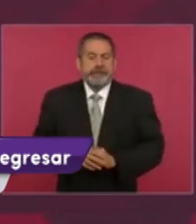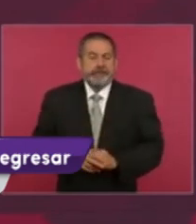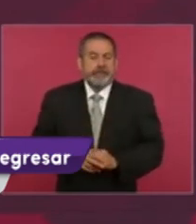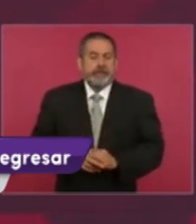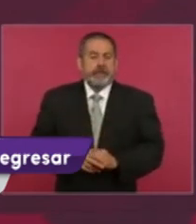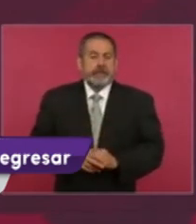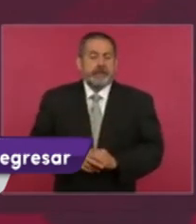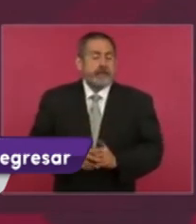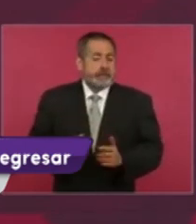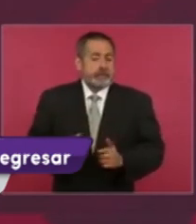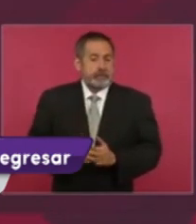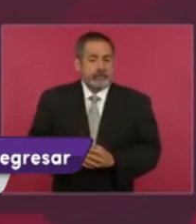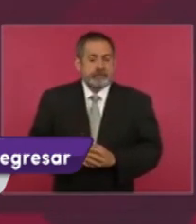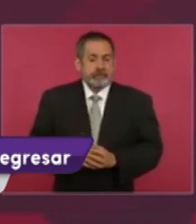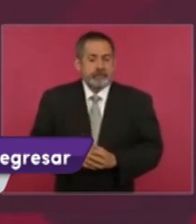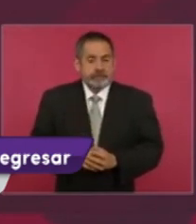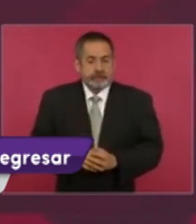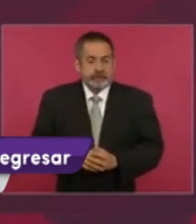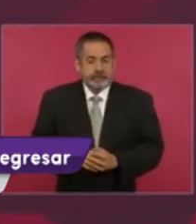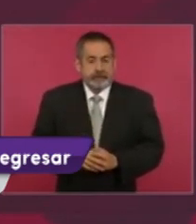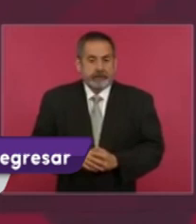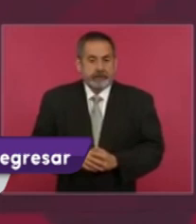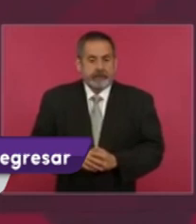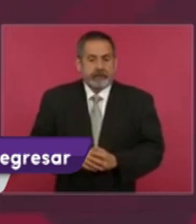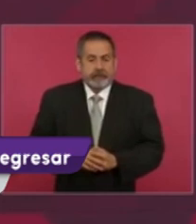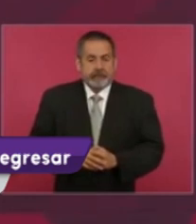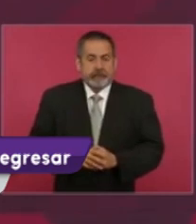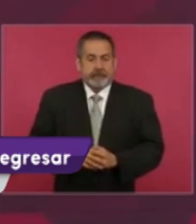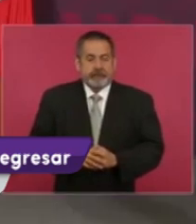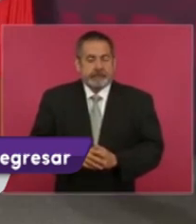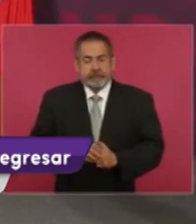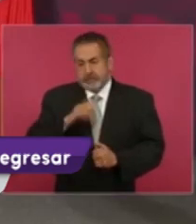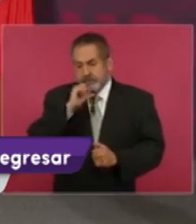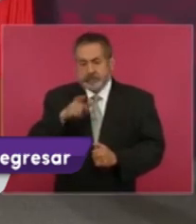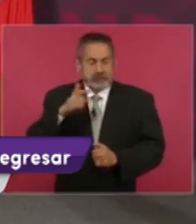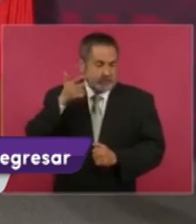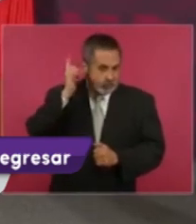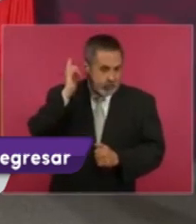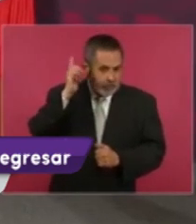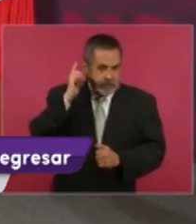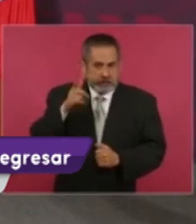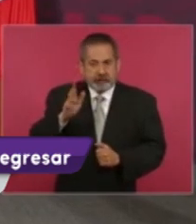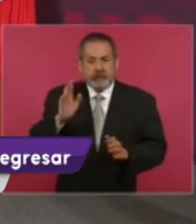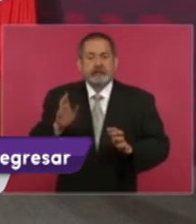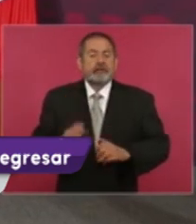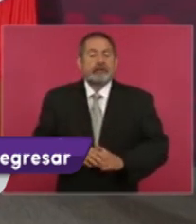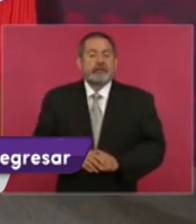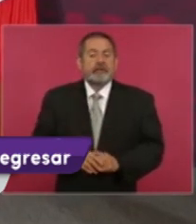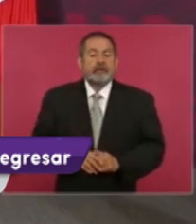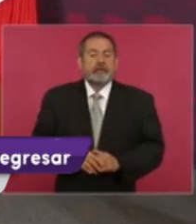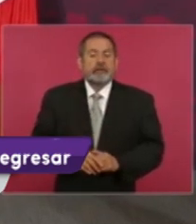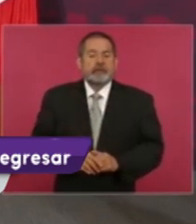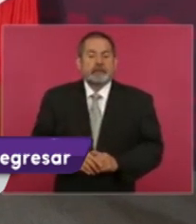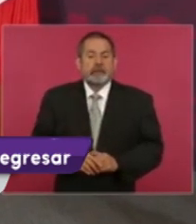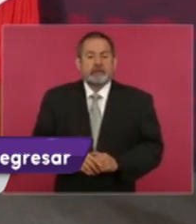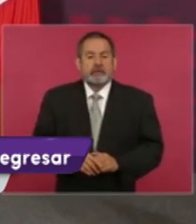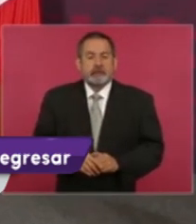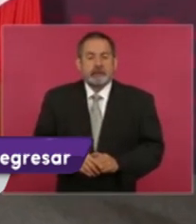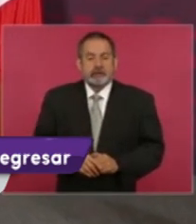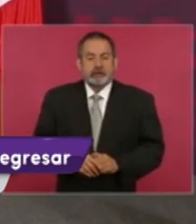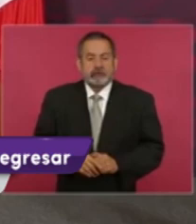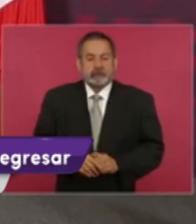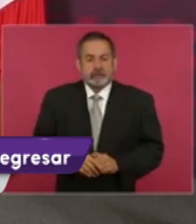pasajeros, que actualmente son utilizadas por trenes de carga. En conferencia de prensa informó que el gobierno de México convocará de